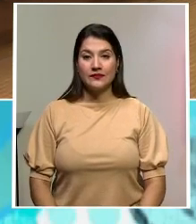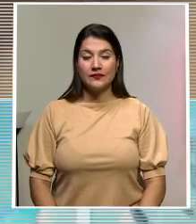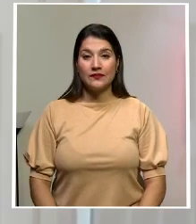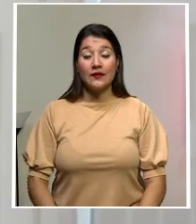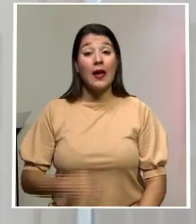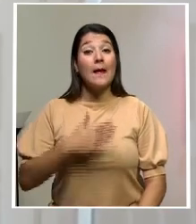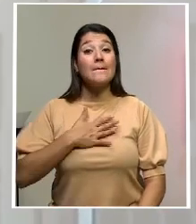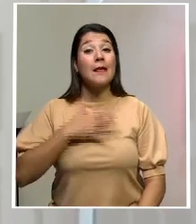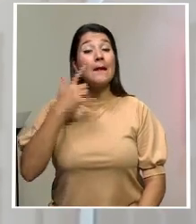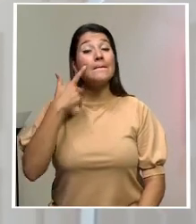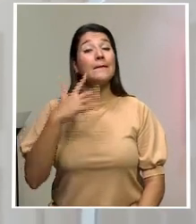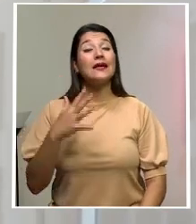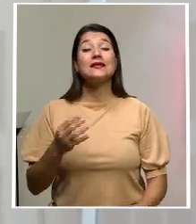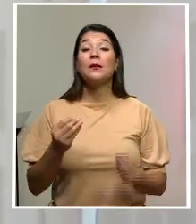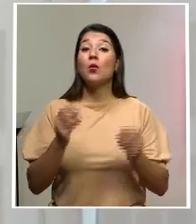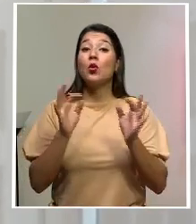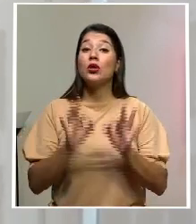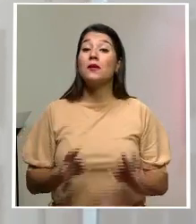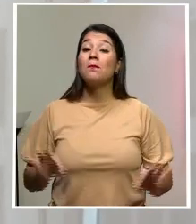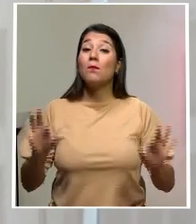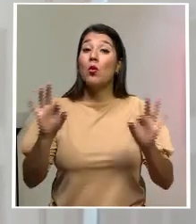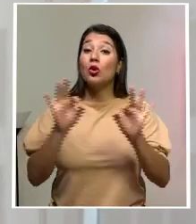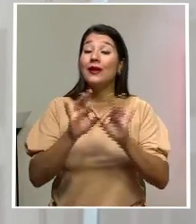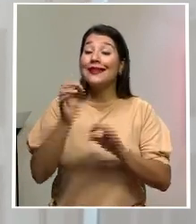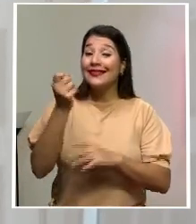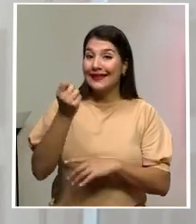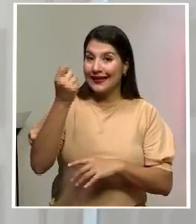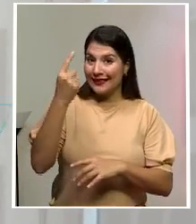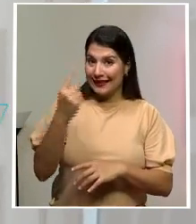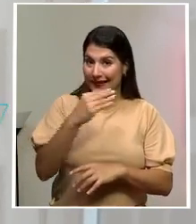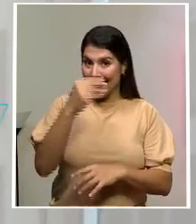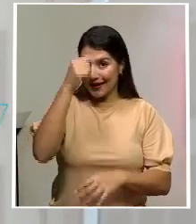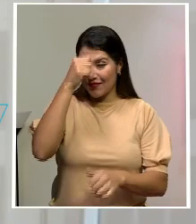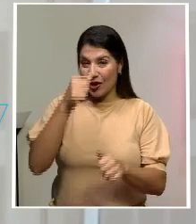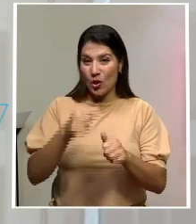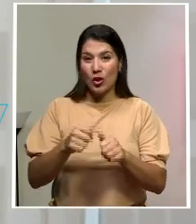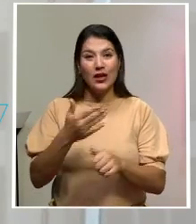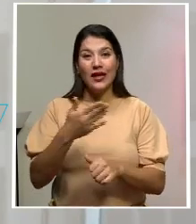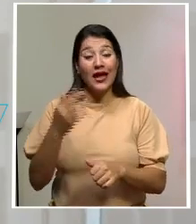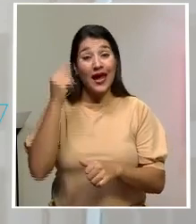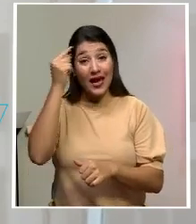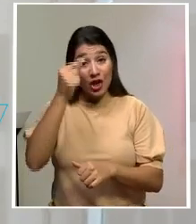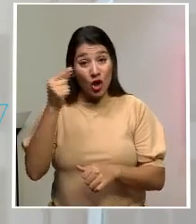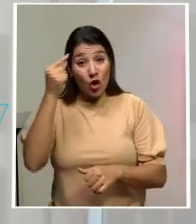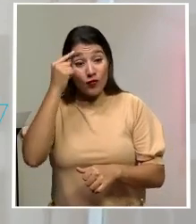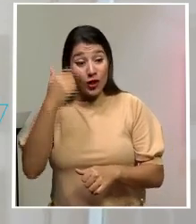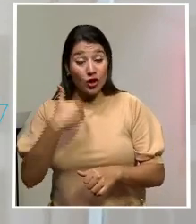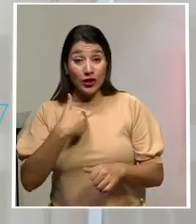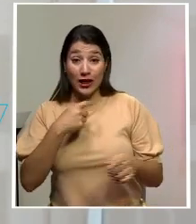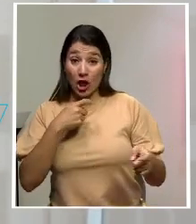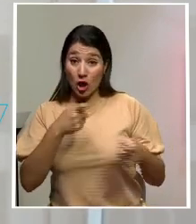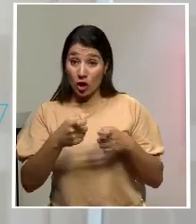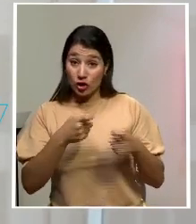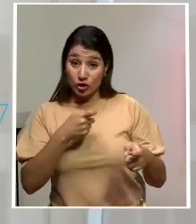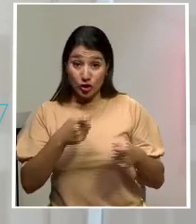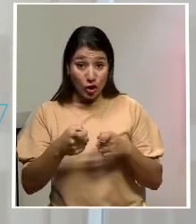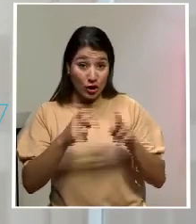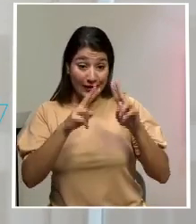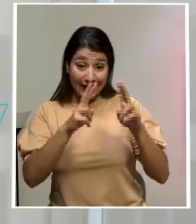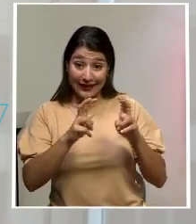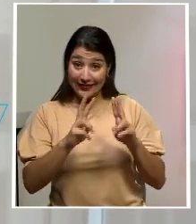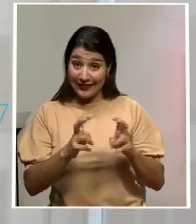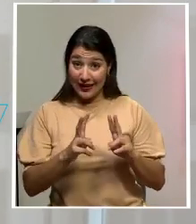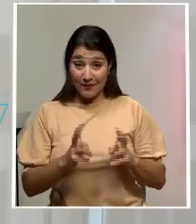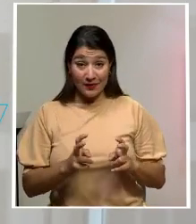Me parece que es de suma importancia entender y recordar que es el Poder Ejecutivo el que tiene el manejo de la agenda en estas sesiones